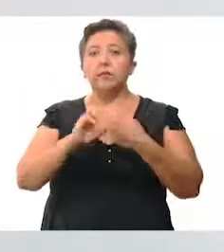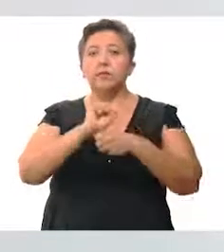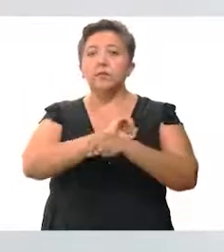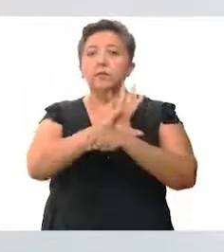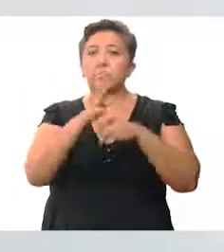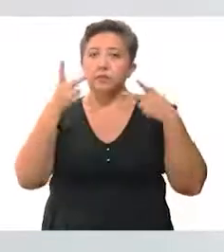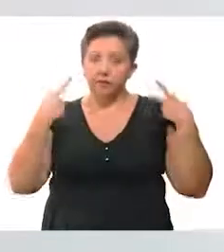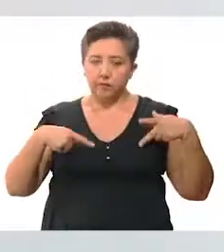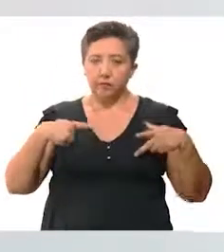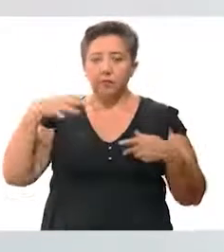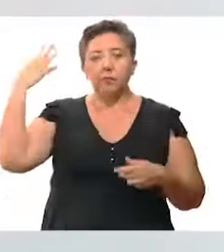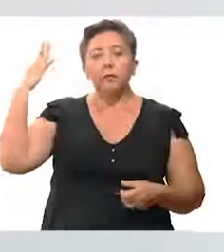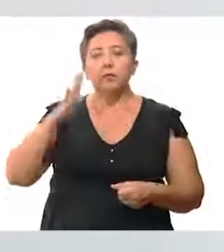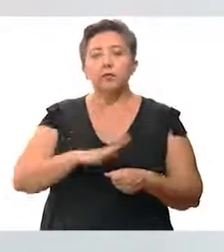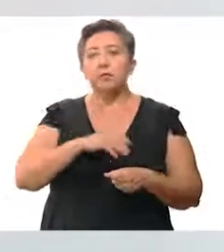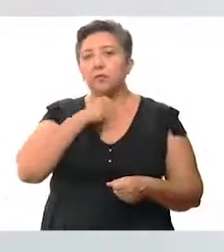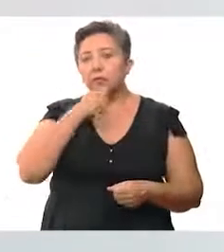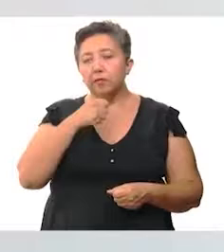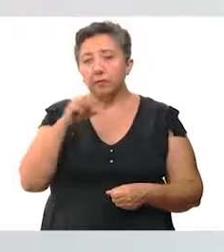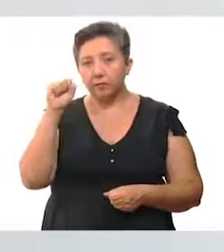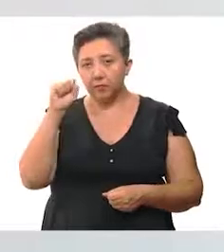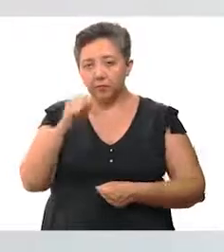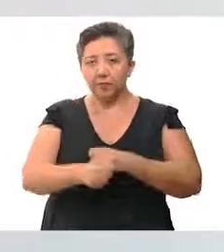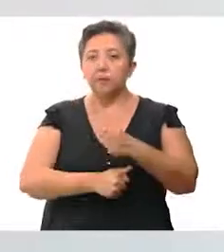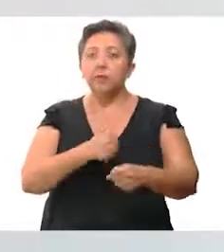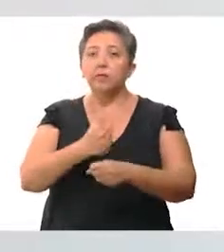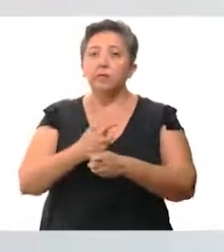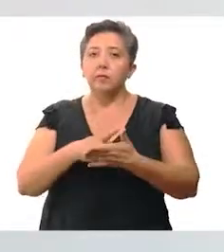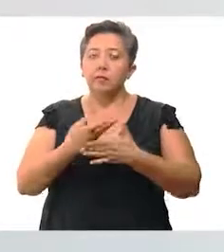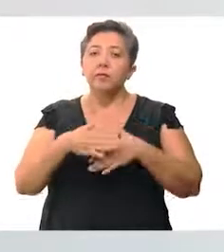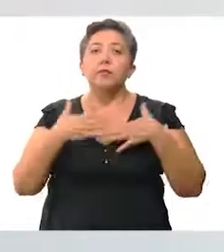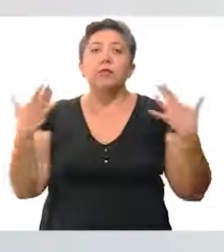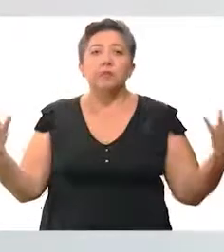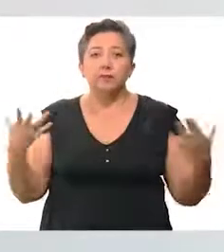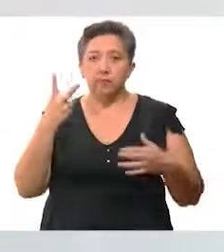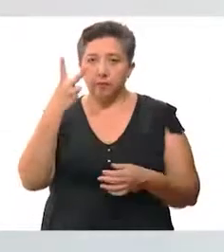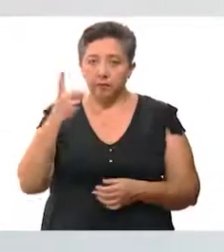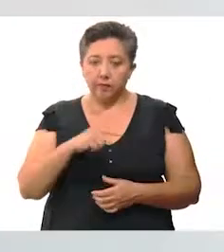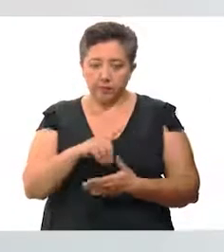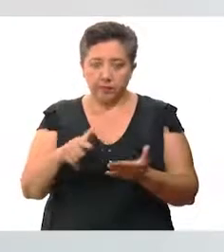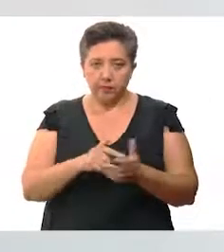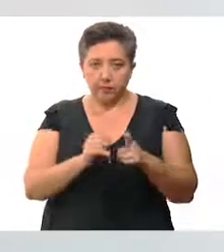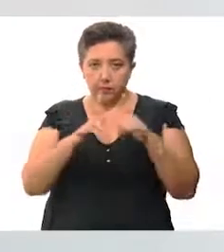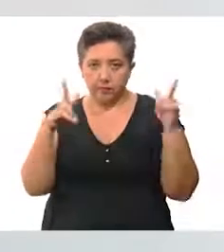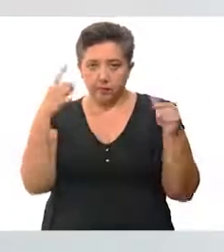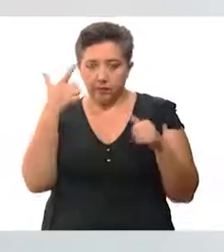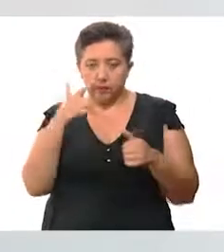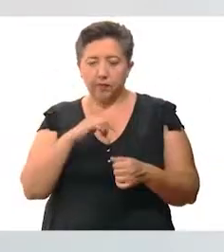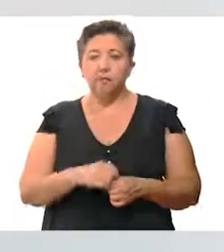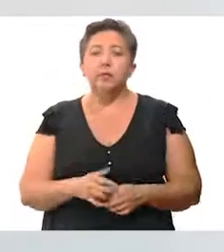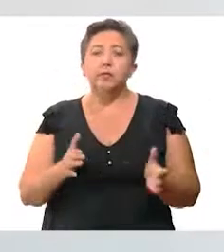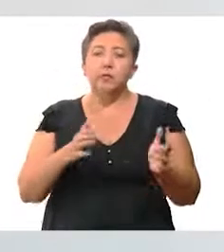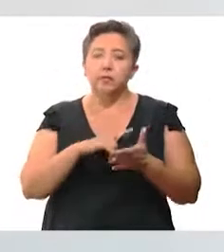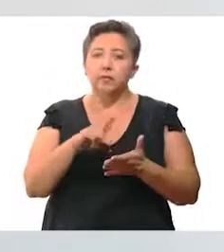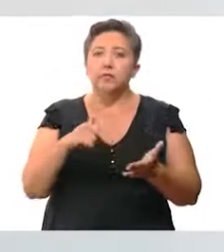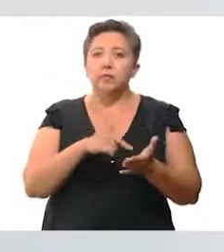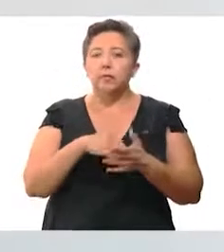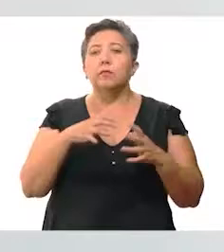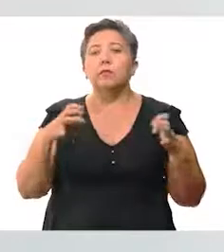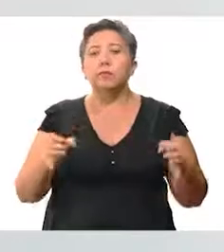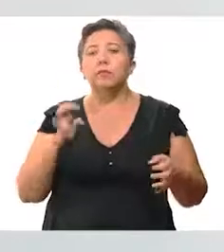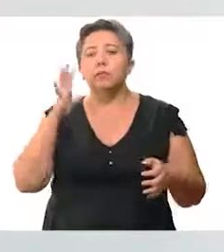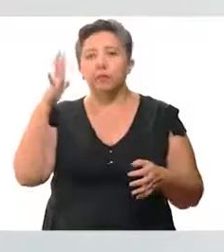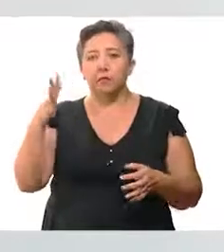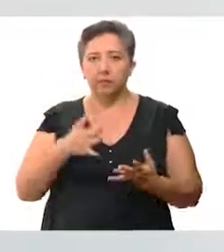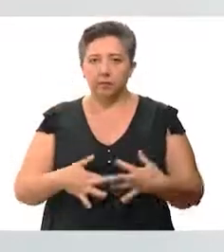coronavirus a las personas adultas mayores de 60 años, proceso que se realizará en 2 macrocentros y 7 módulos de vacunación